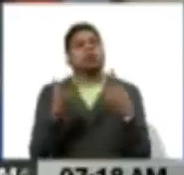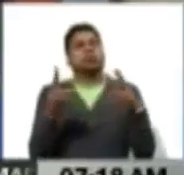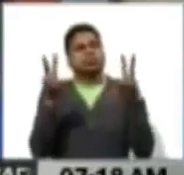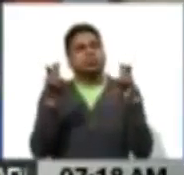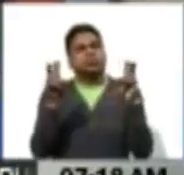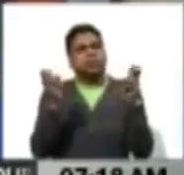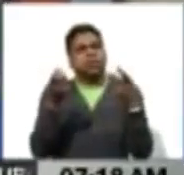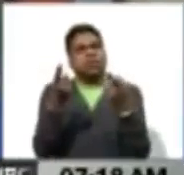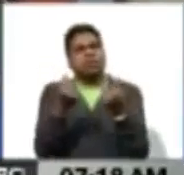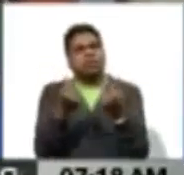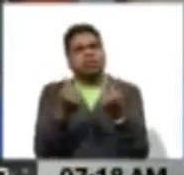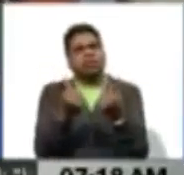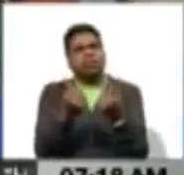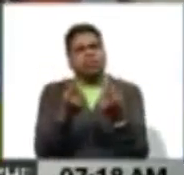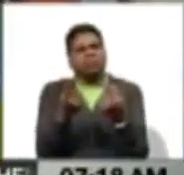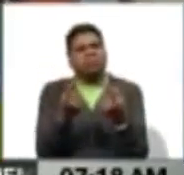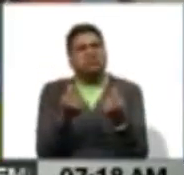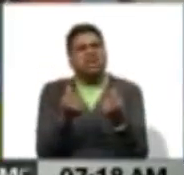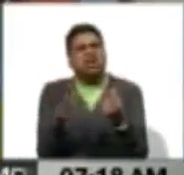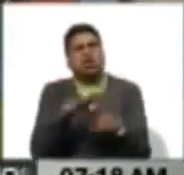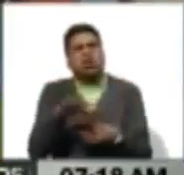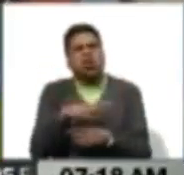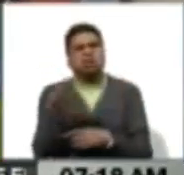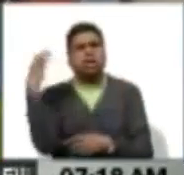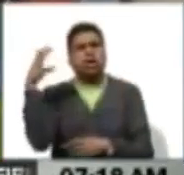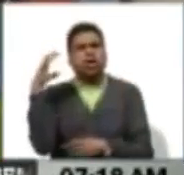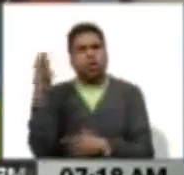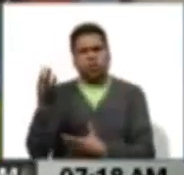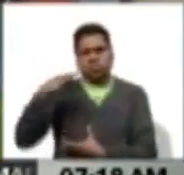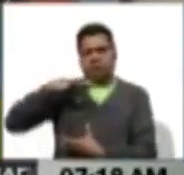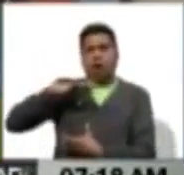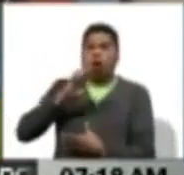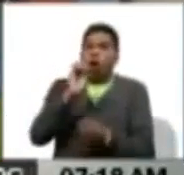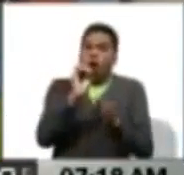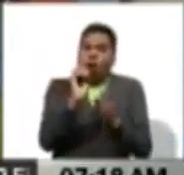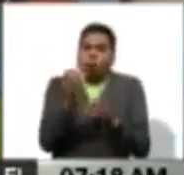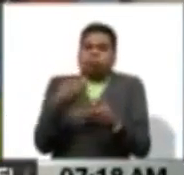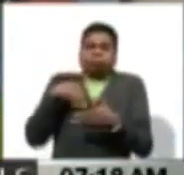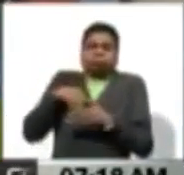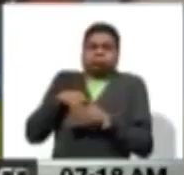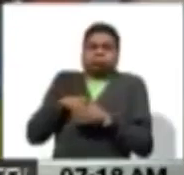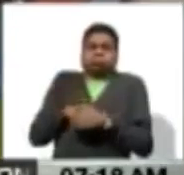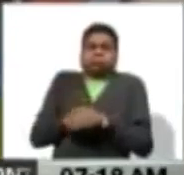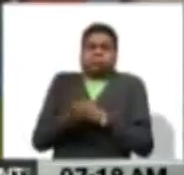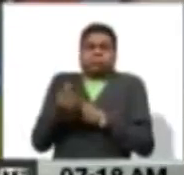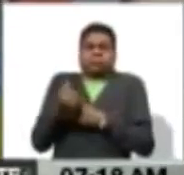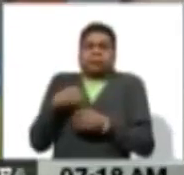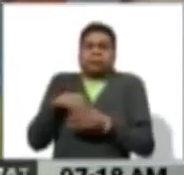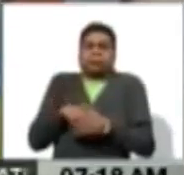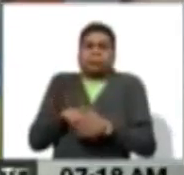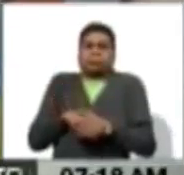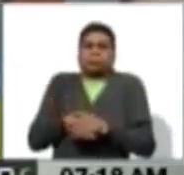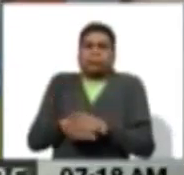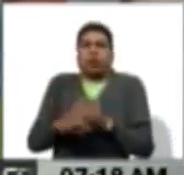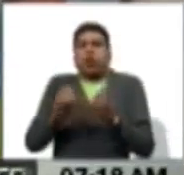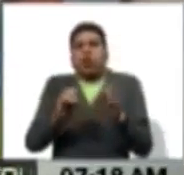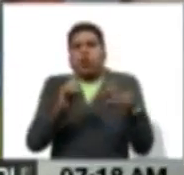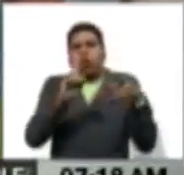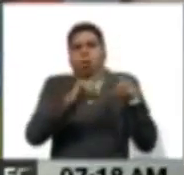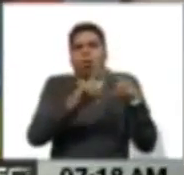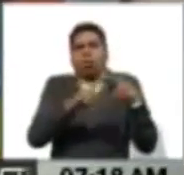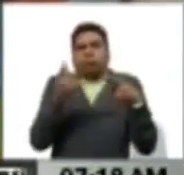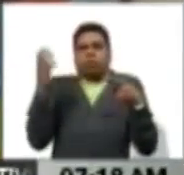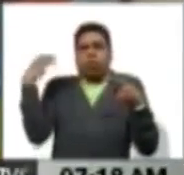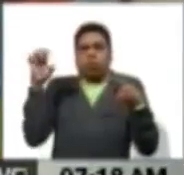se está redireccionando? ¿Hacia Colombia, hacia el bolsillo o hacia otros rubros para tener mayor ganancia o hacia el bachaqueo?